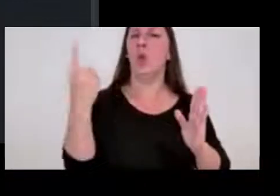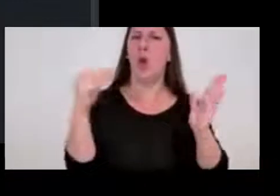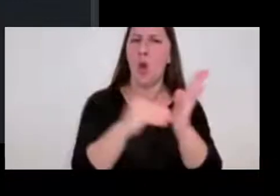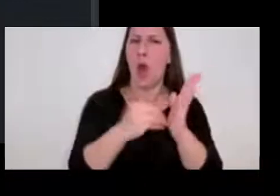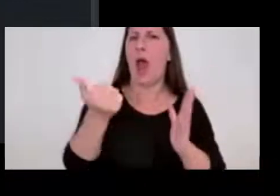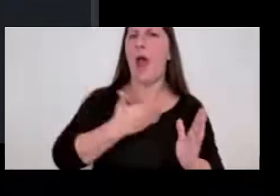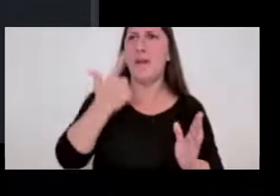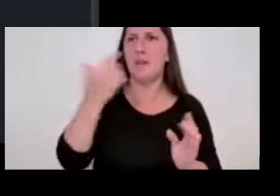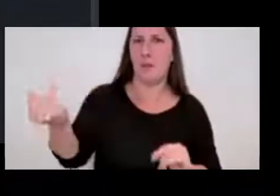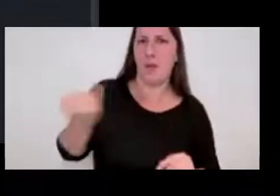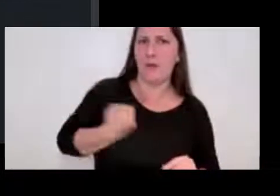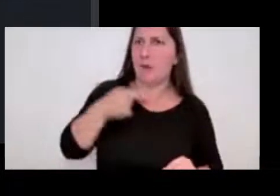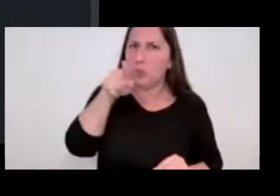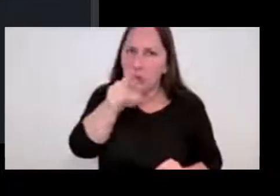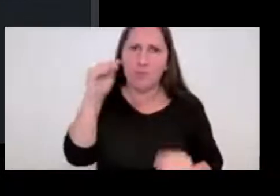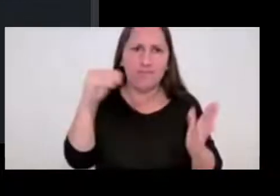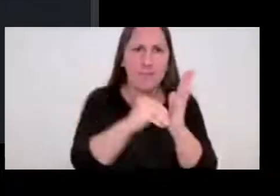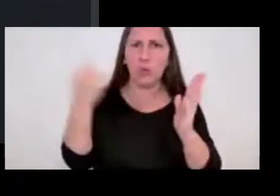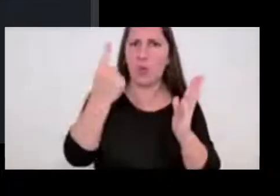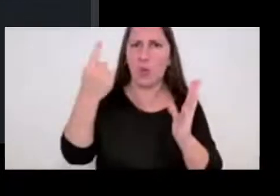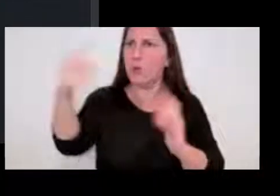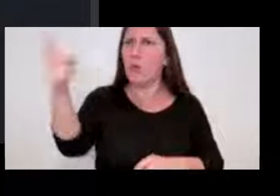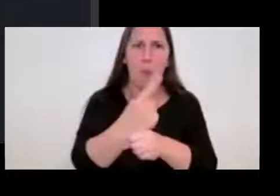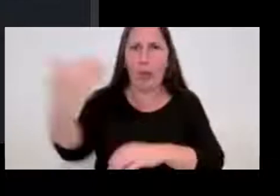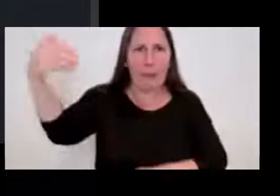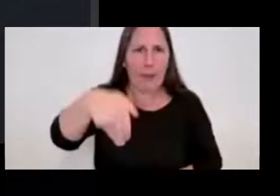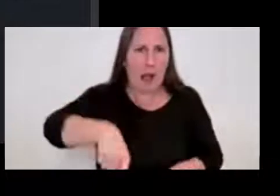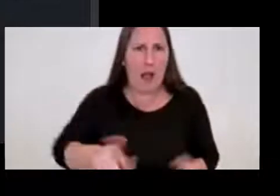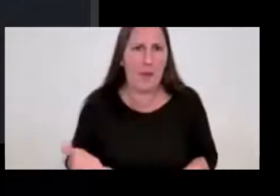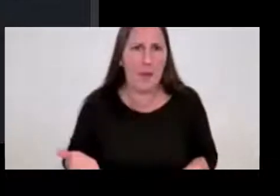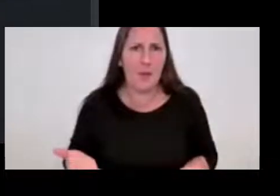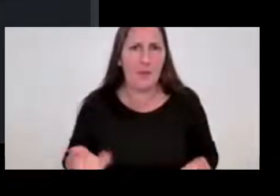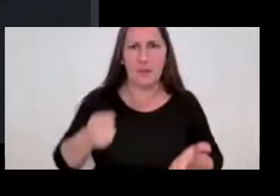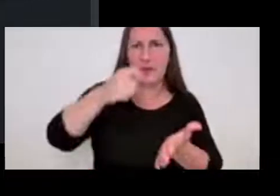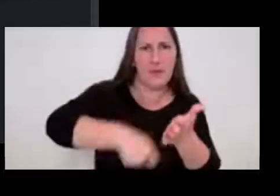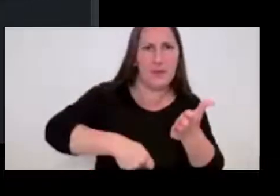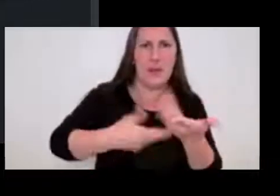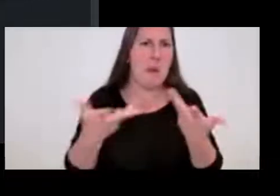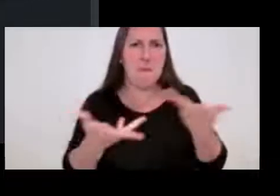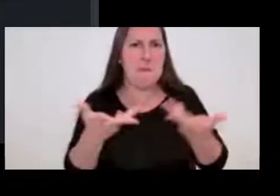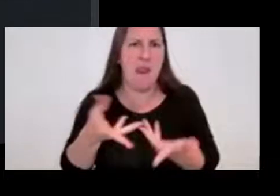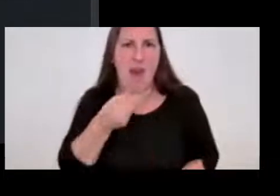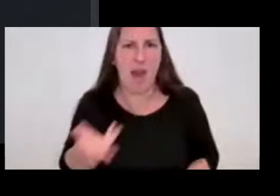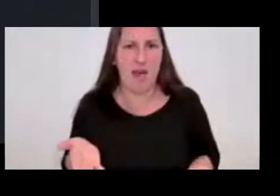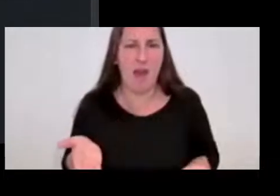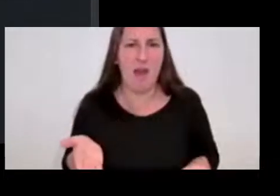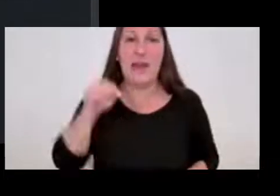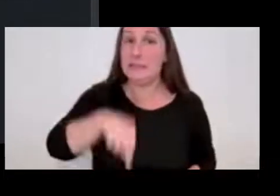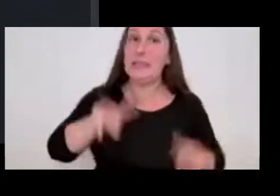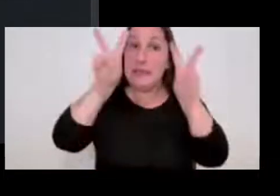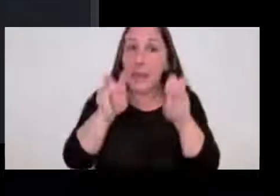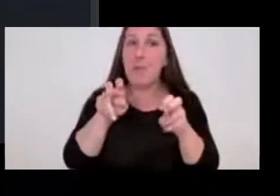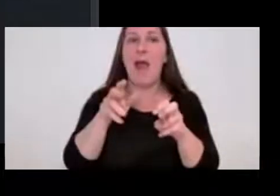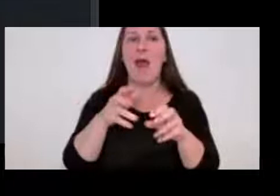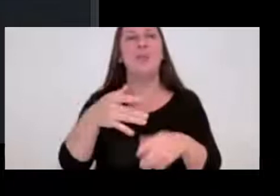está como autoridad. Usted no puede venir acá, digamos, ¿cierto? Hacer ningún tipo de firma o defensa de nada. Entonces es un tema que no es menor ¿no? Y